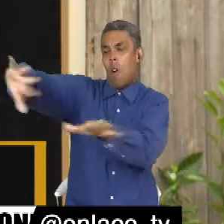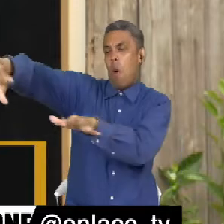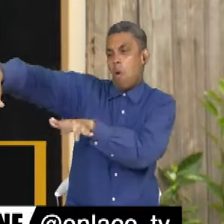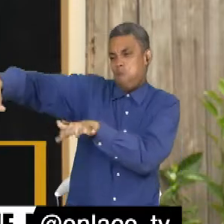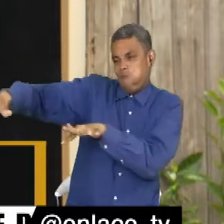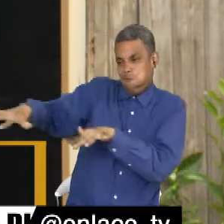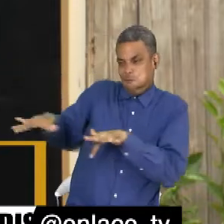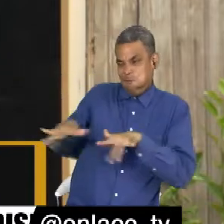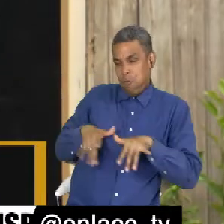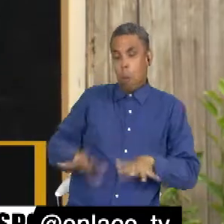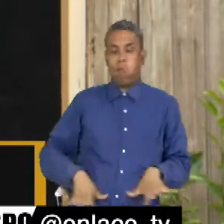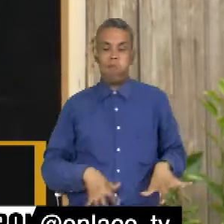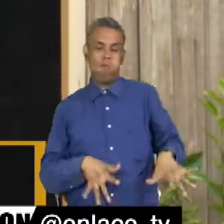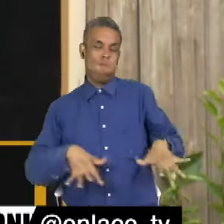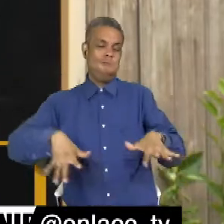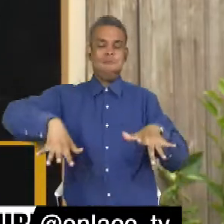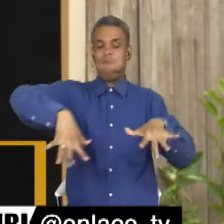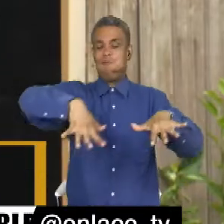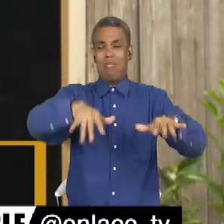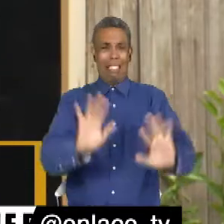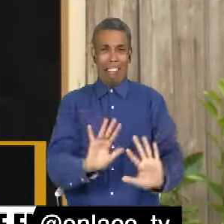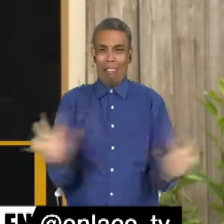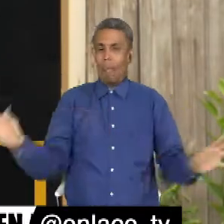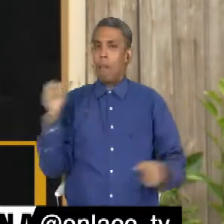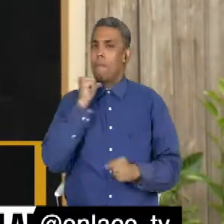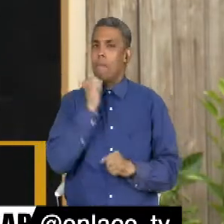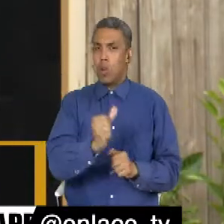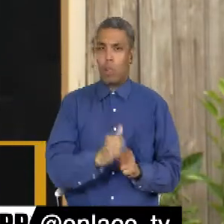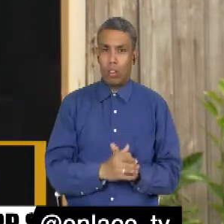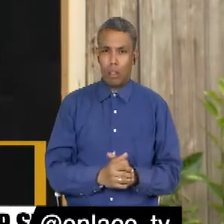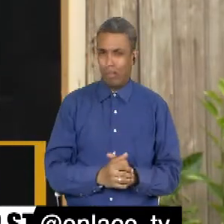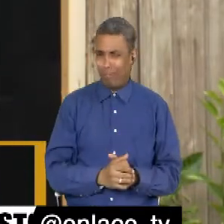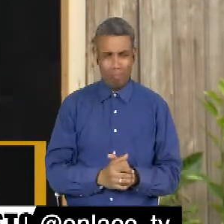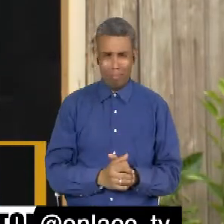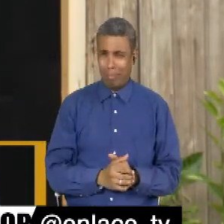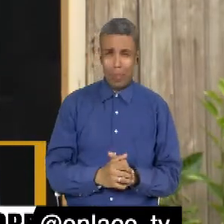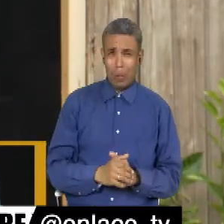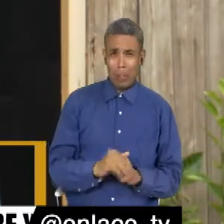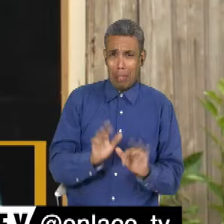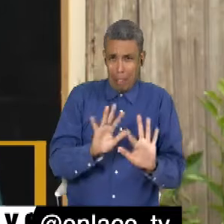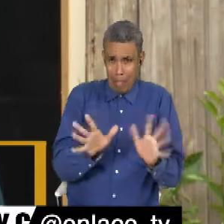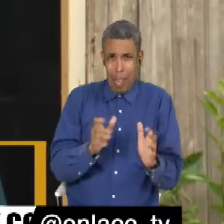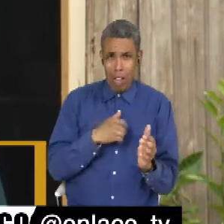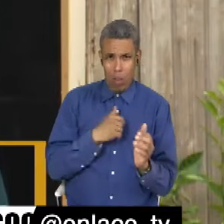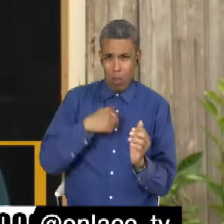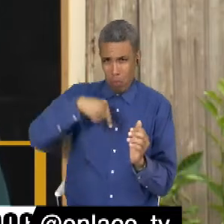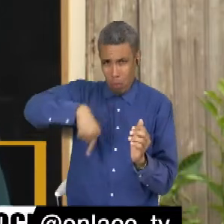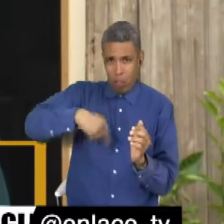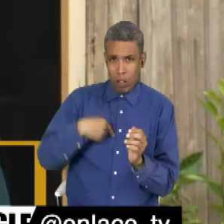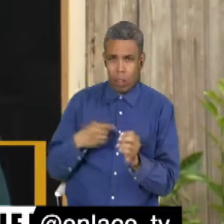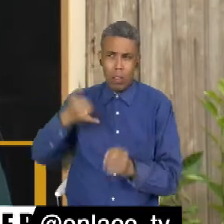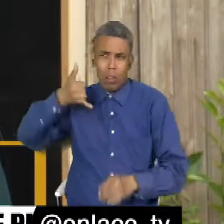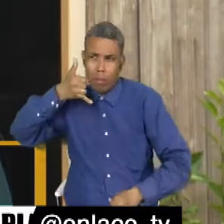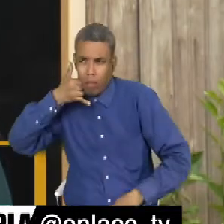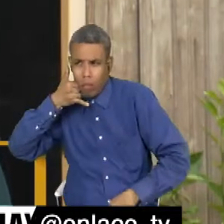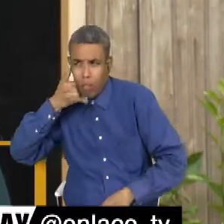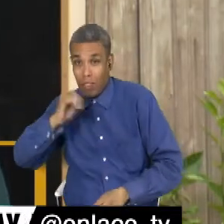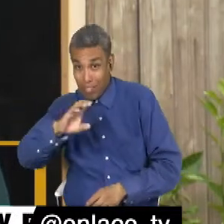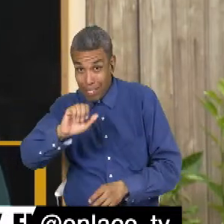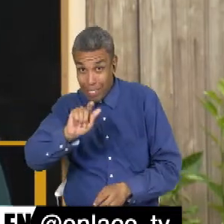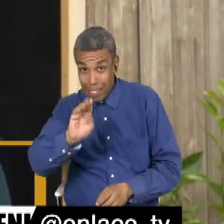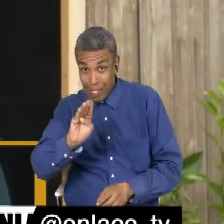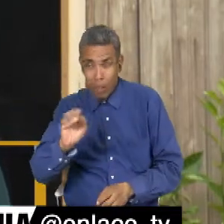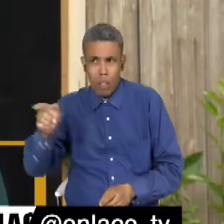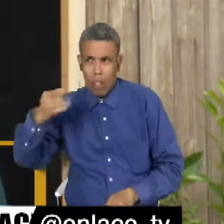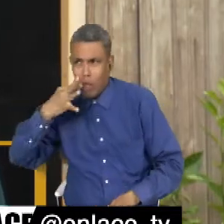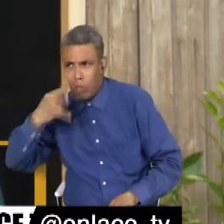de Casabe, donde están dando parte de normalidad y que allá no está pasando nada. Igualmente aquí en Barranca Bermeja, el río estamos en